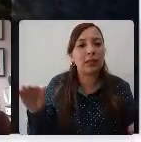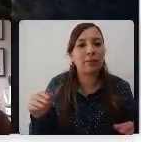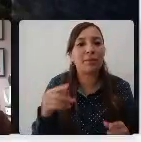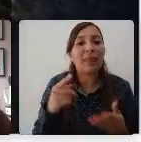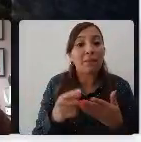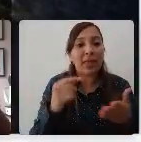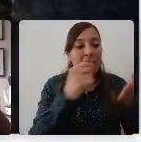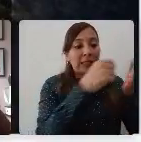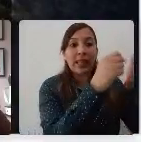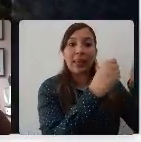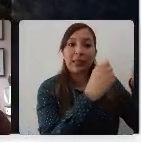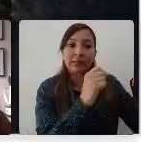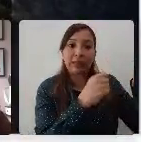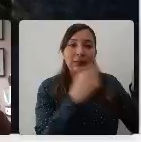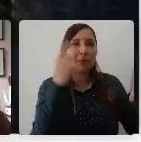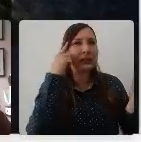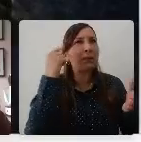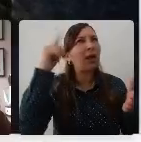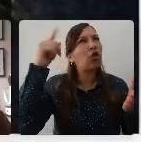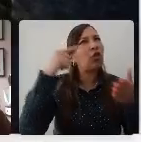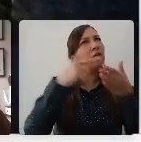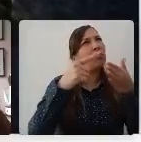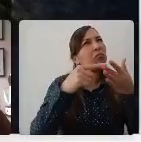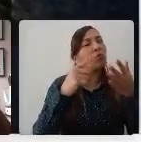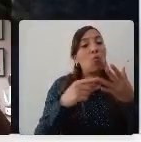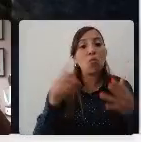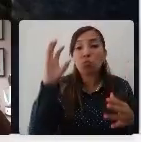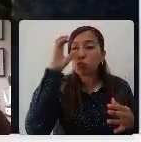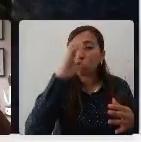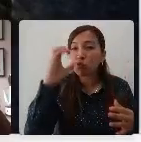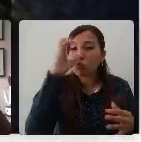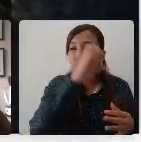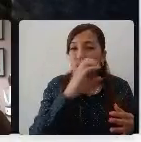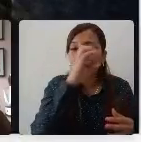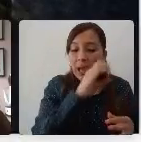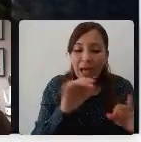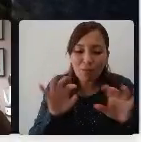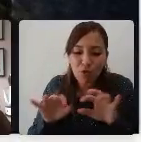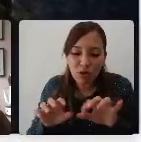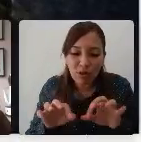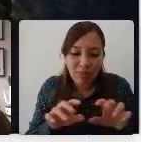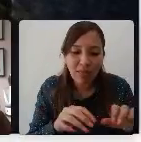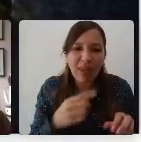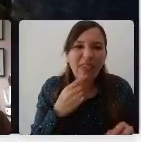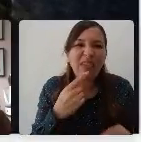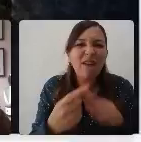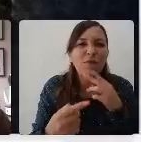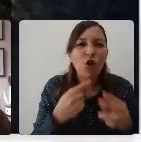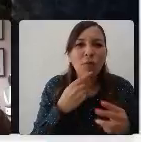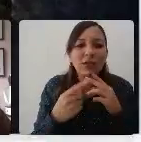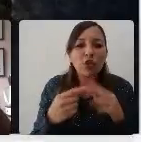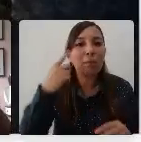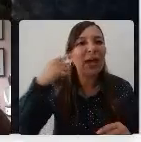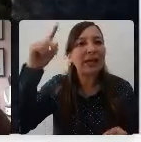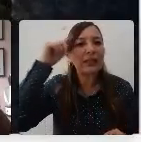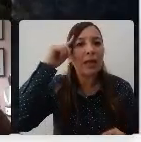de destinos pendientes busque información por internet entonces acá es importante también tener esta información en